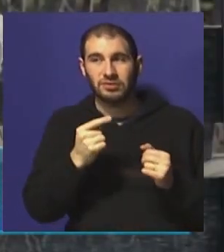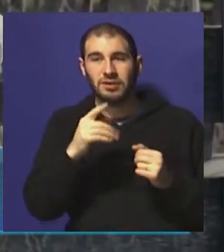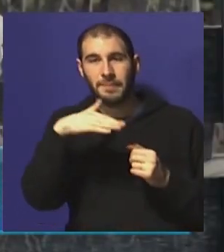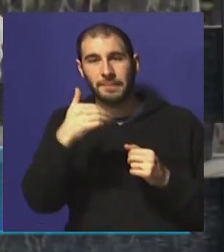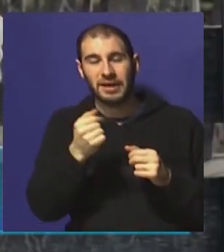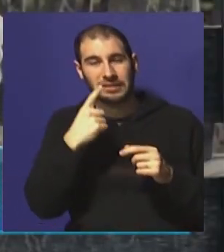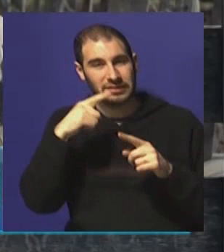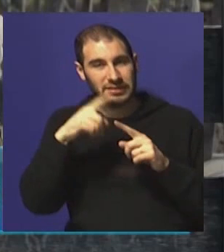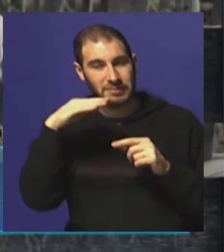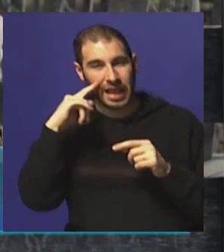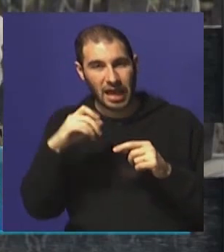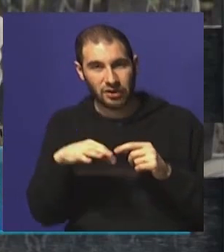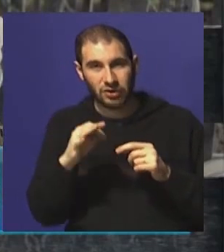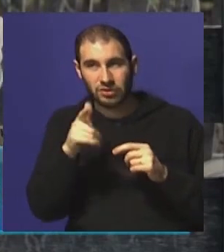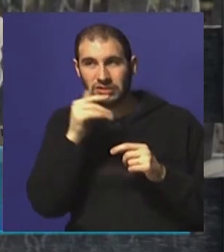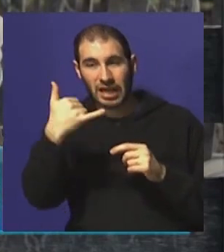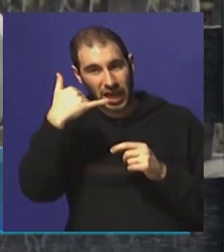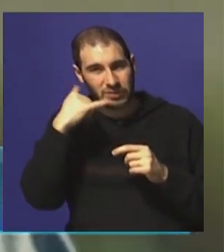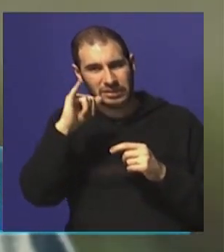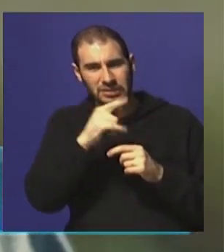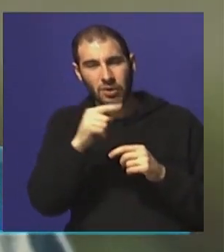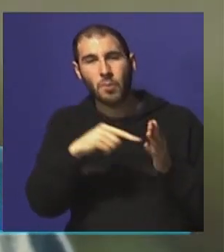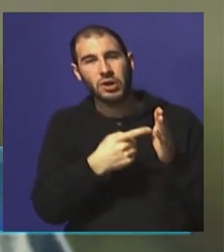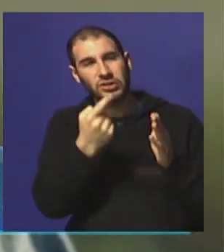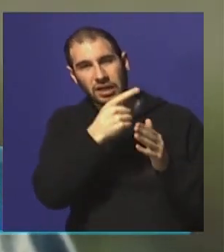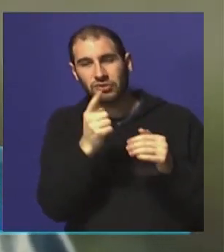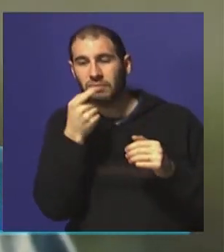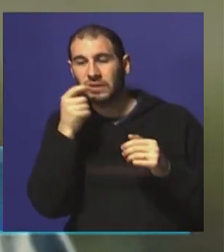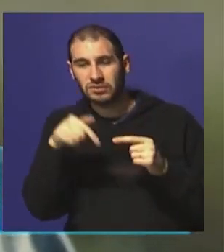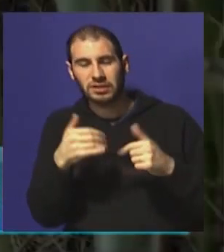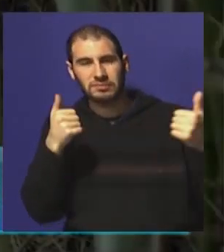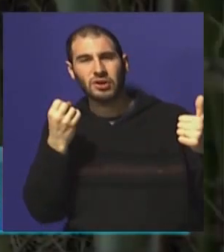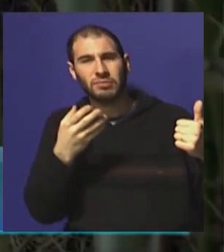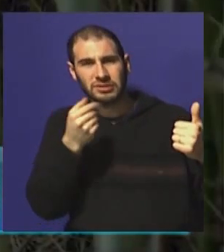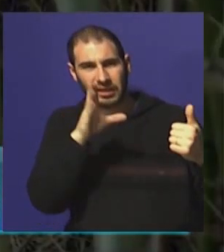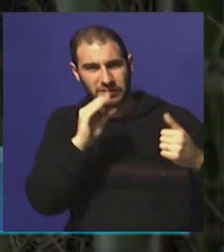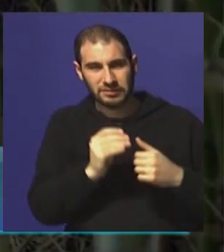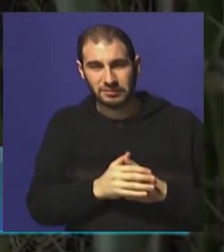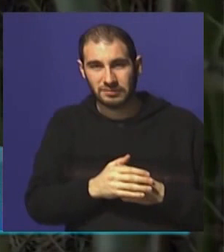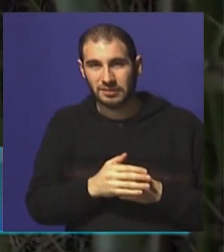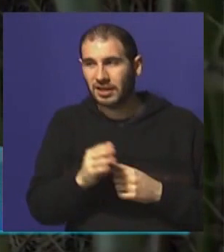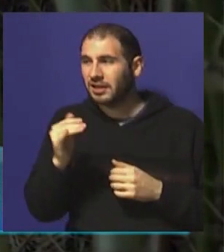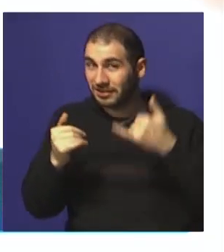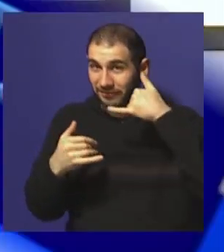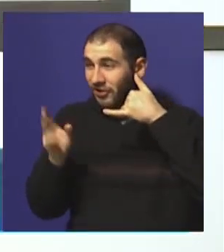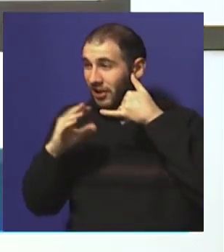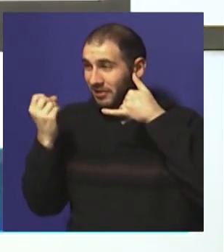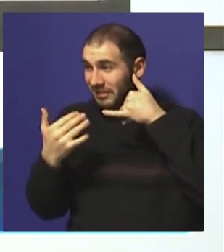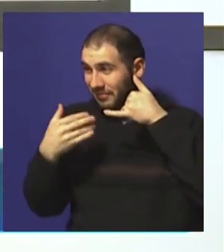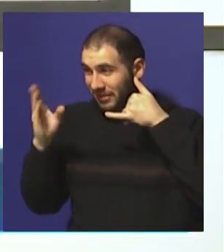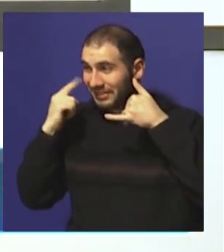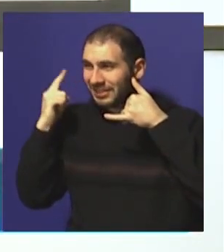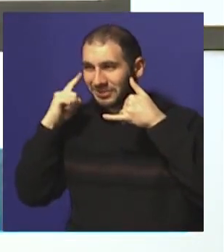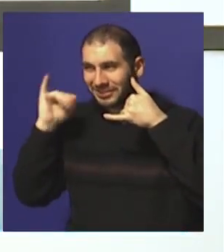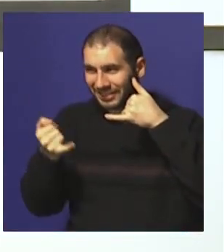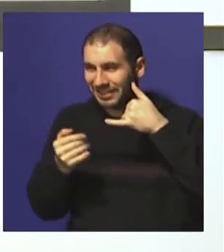Maximiliano Schoenfeld. No sé si nos estás escuchando, él desde Buenos Aires, nosotros desde Mendoza. ¿Cómo estás, Maximiliano? Hola, ¿qué tal? ¿Cómo están? Sí, lo estoy